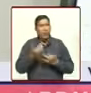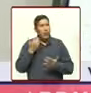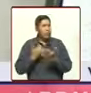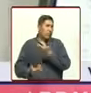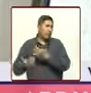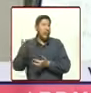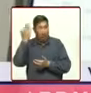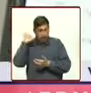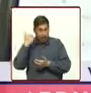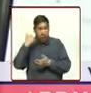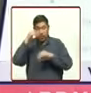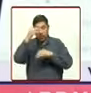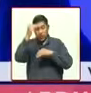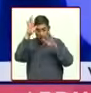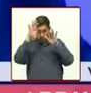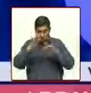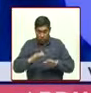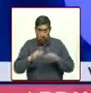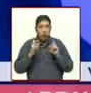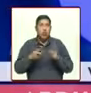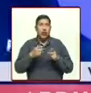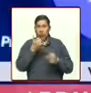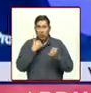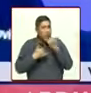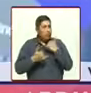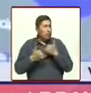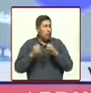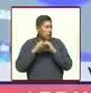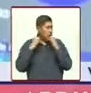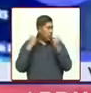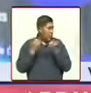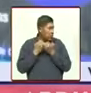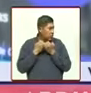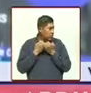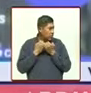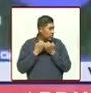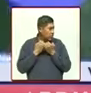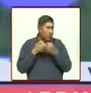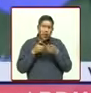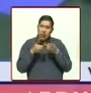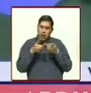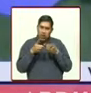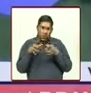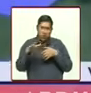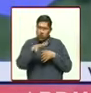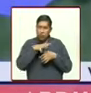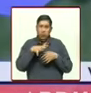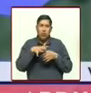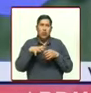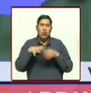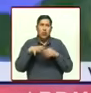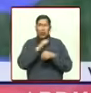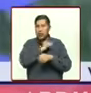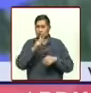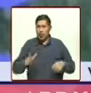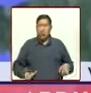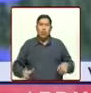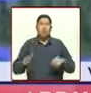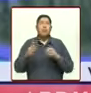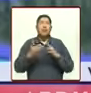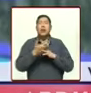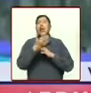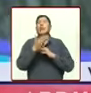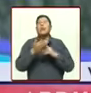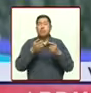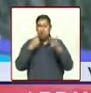que estaban antes de la lluvia, ¿no? Así que el equipo de la Dirección de Medio Ambiente del gobierno municipal, a través de la